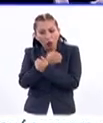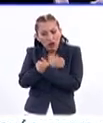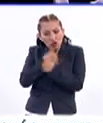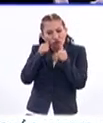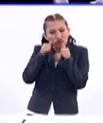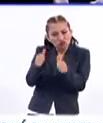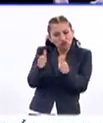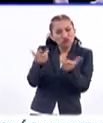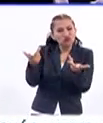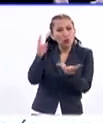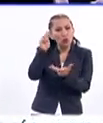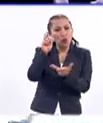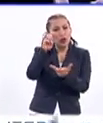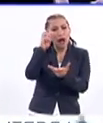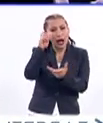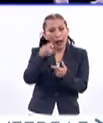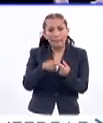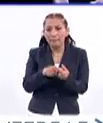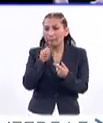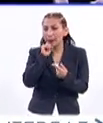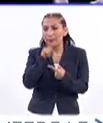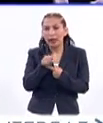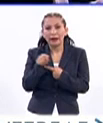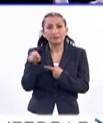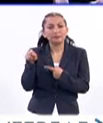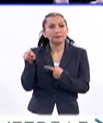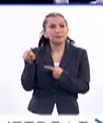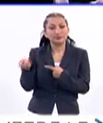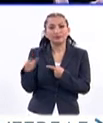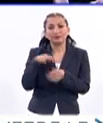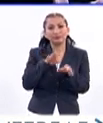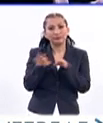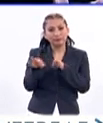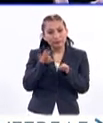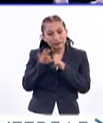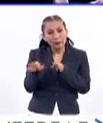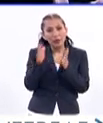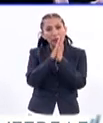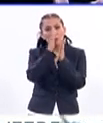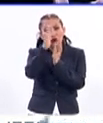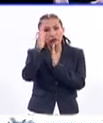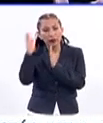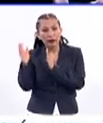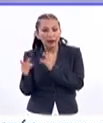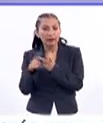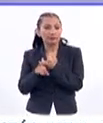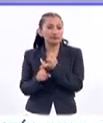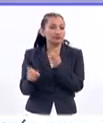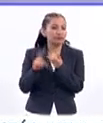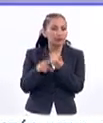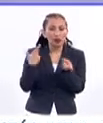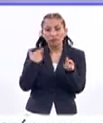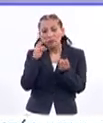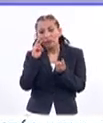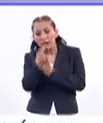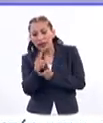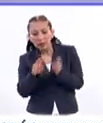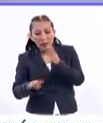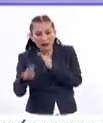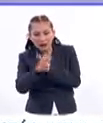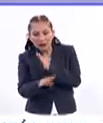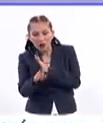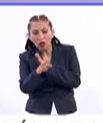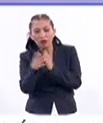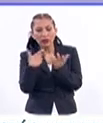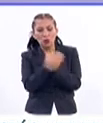educativa, como puede ser en la UNAM, como fue justo trabajando con las bibliotecas, trabajando con los niveles básicos